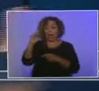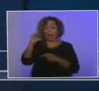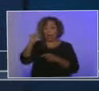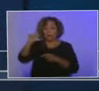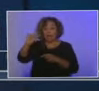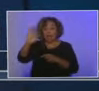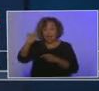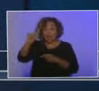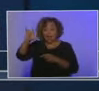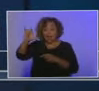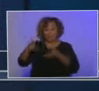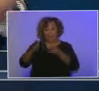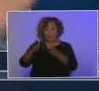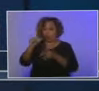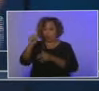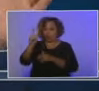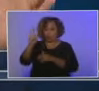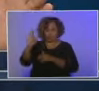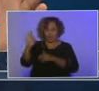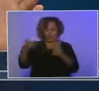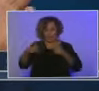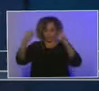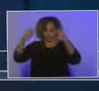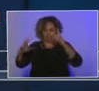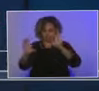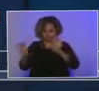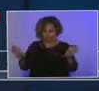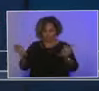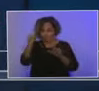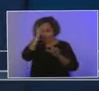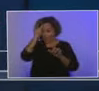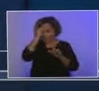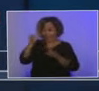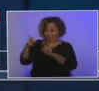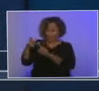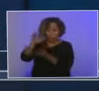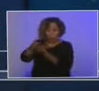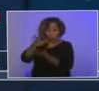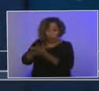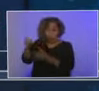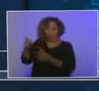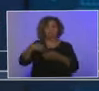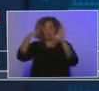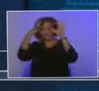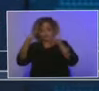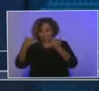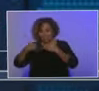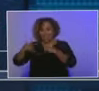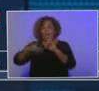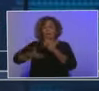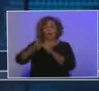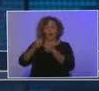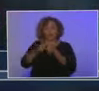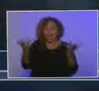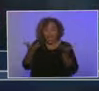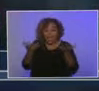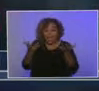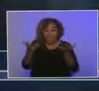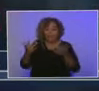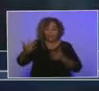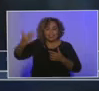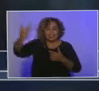Cadilla, que está en la 129, Arecibo divide dos centros grandes, esa segunda escuela, te aseguro que todavía tenemos el mismo problema